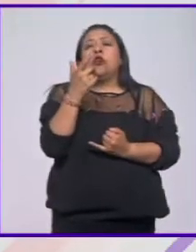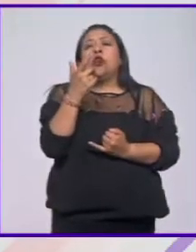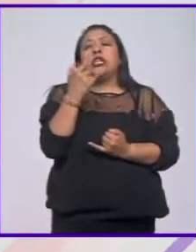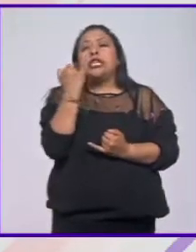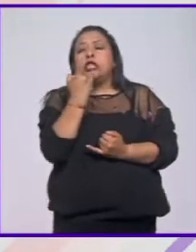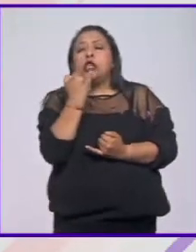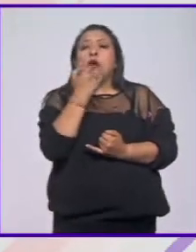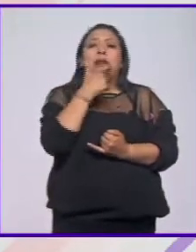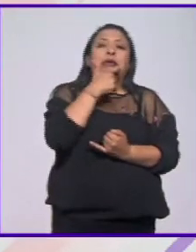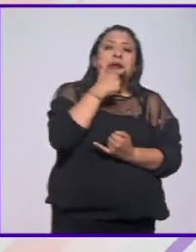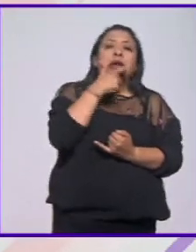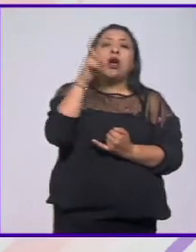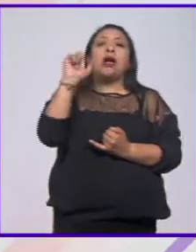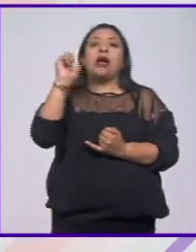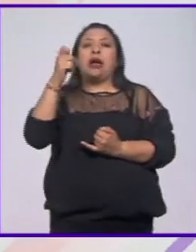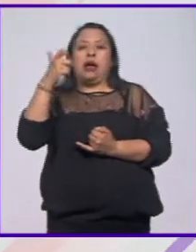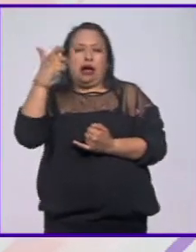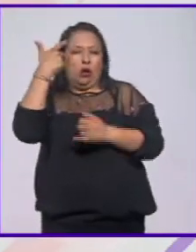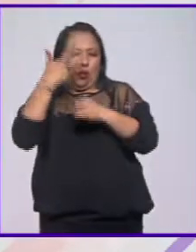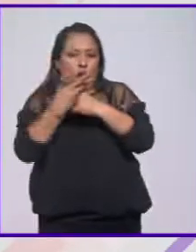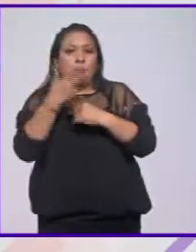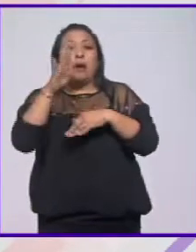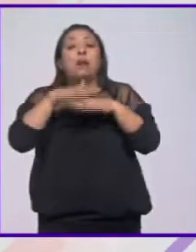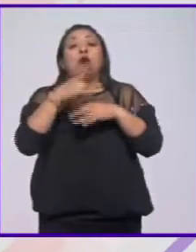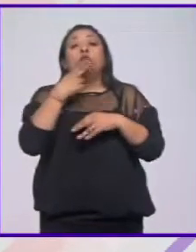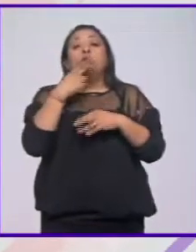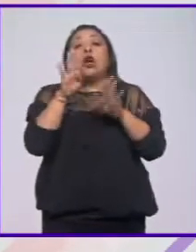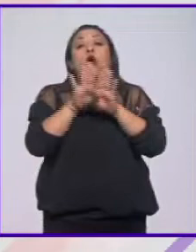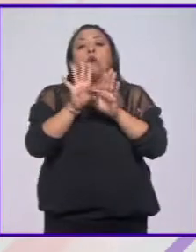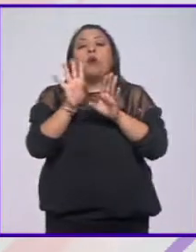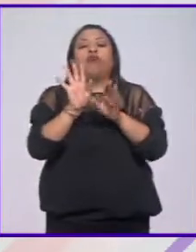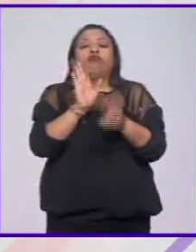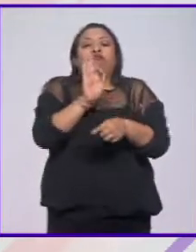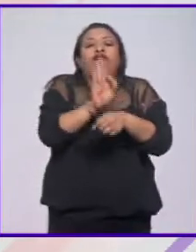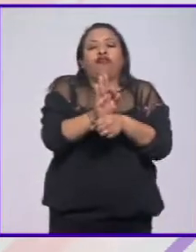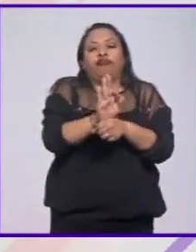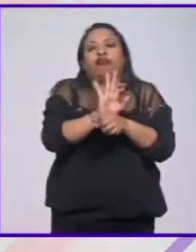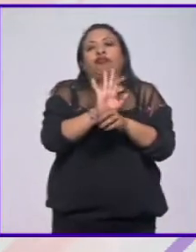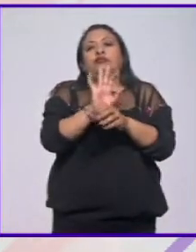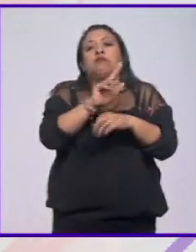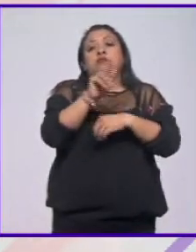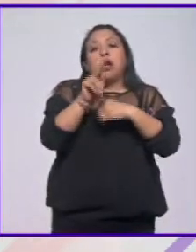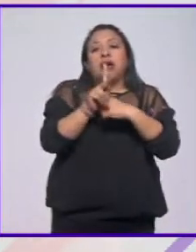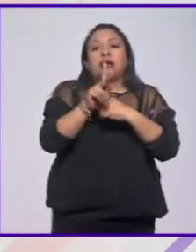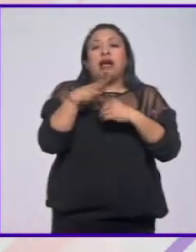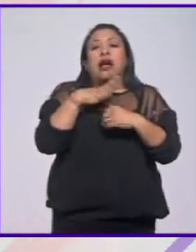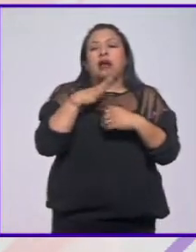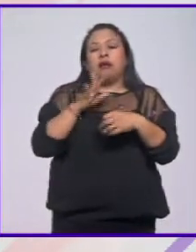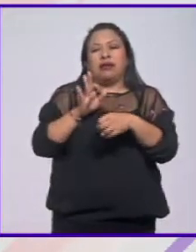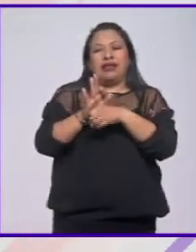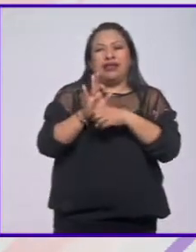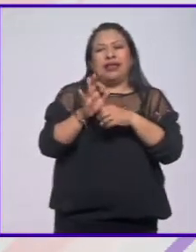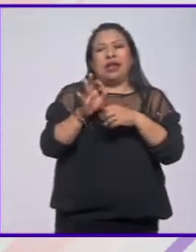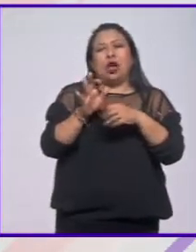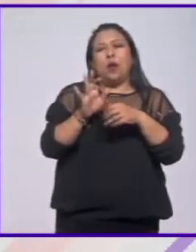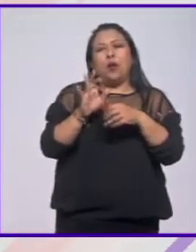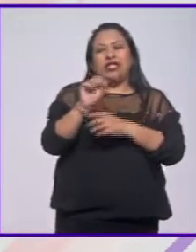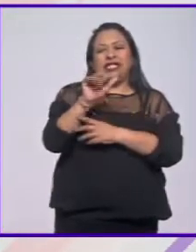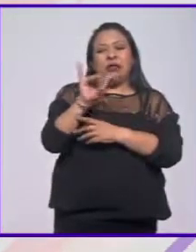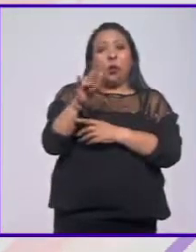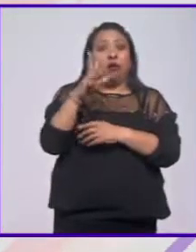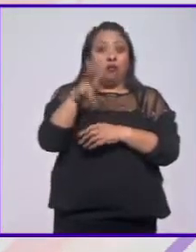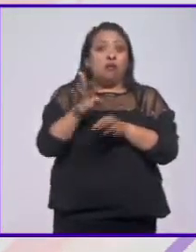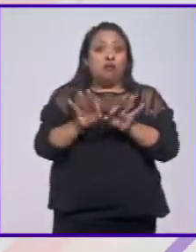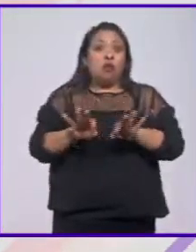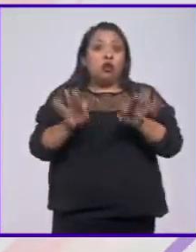en donde se ha utilizado mucho más activamente como países de acogida, en donde el movimiento santuario ha tenido un impacto mucho más